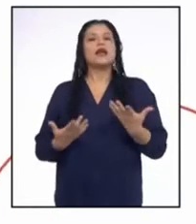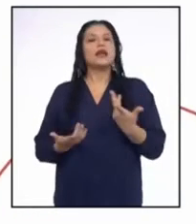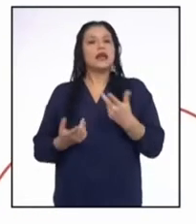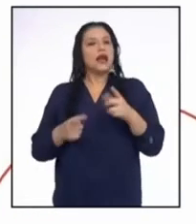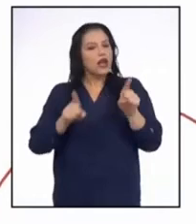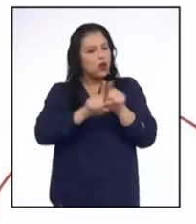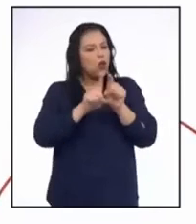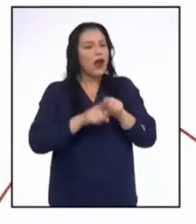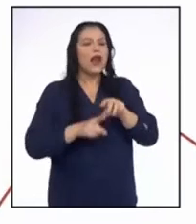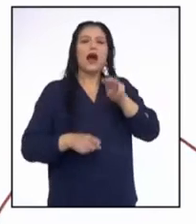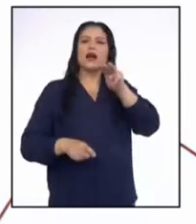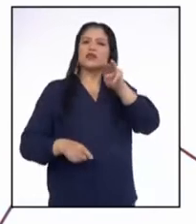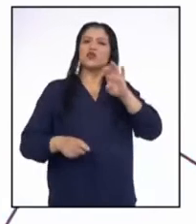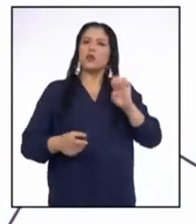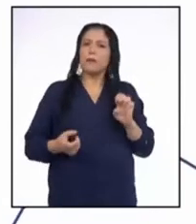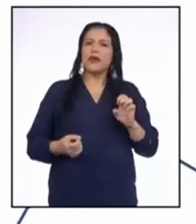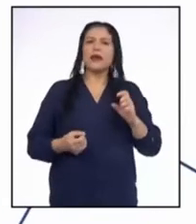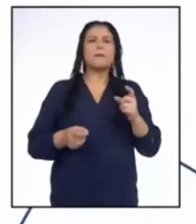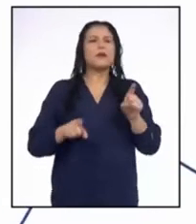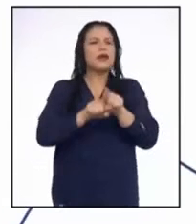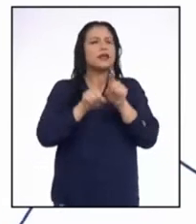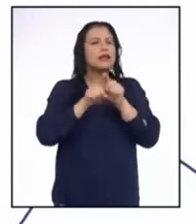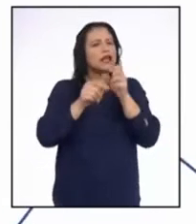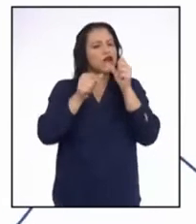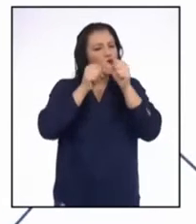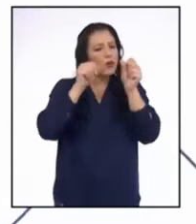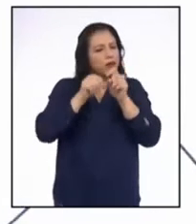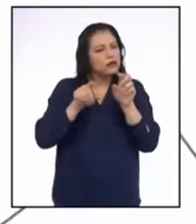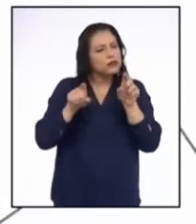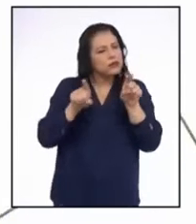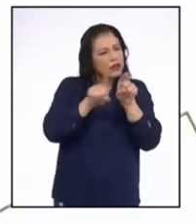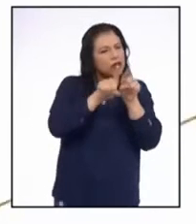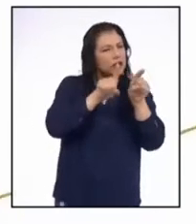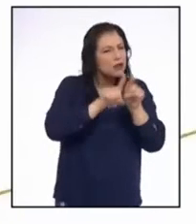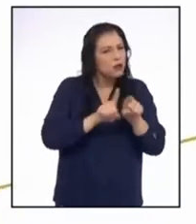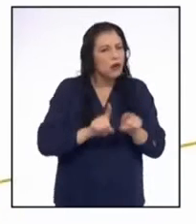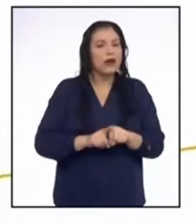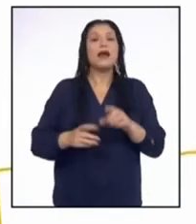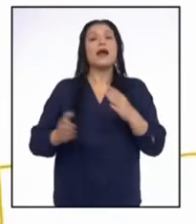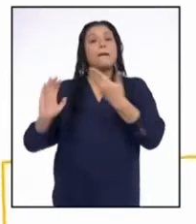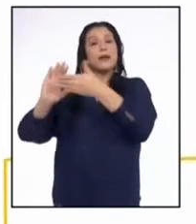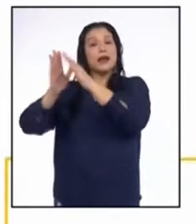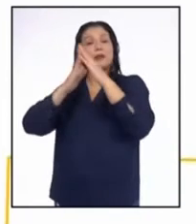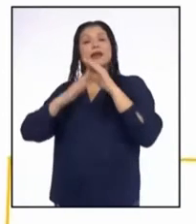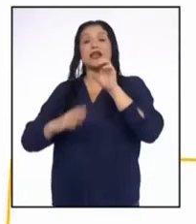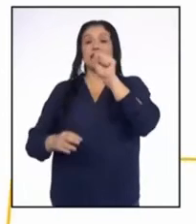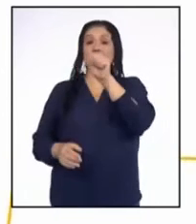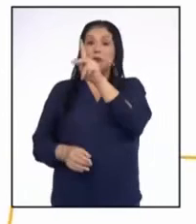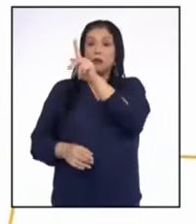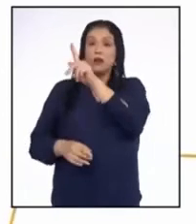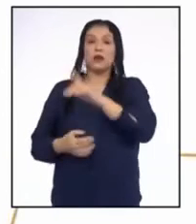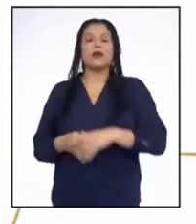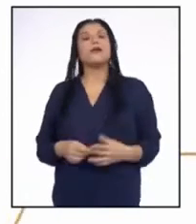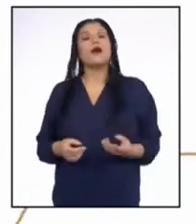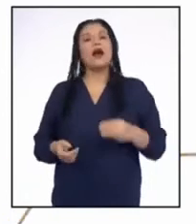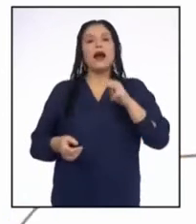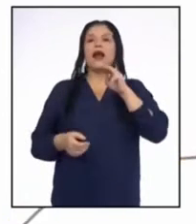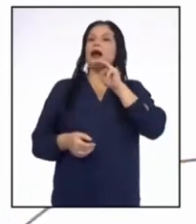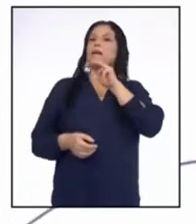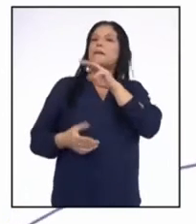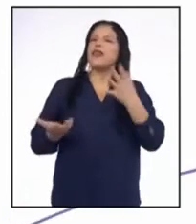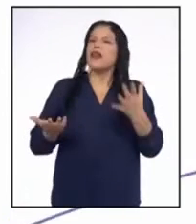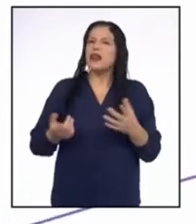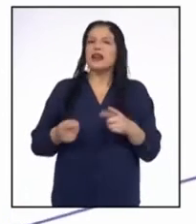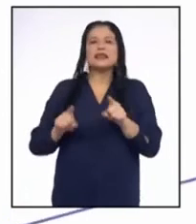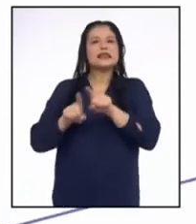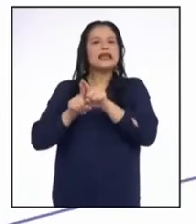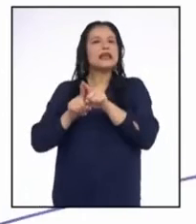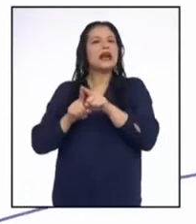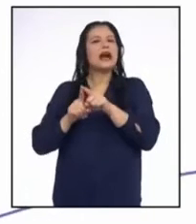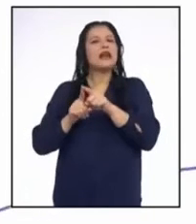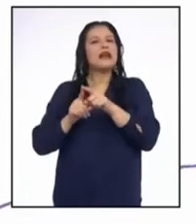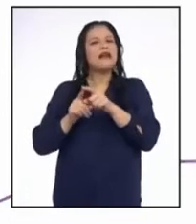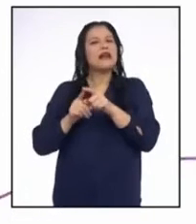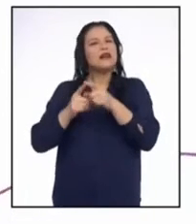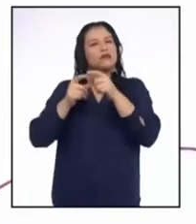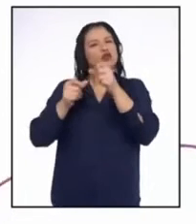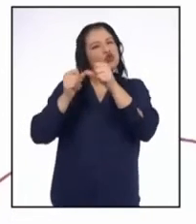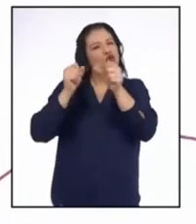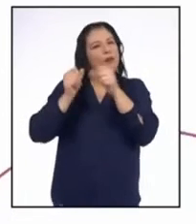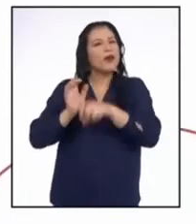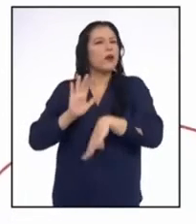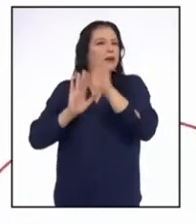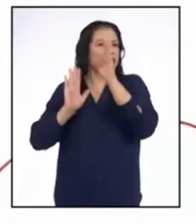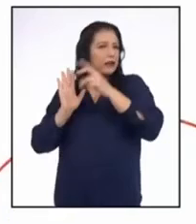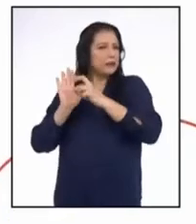media aritmética, porque tiene datos más homogéneos. Para la comunidad Shipibo-Conibo, la mediana sería el dato más representativo, es